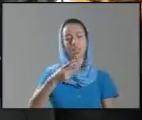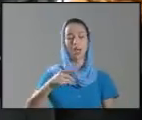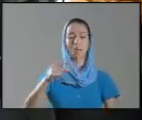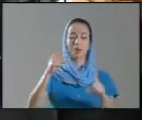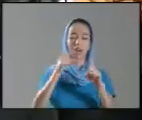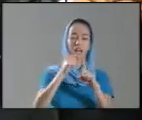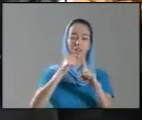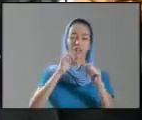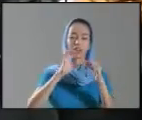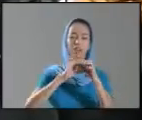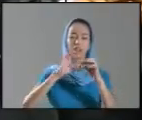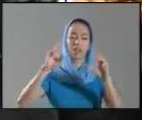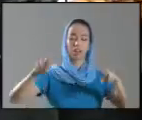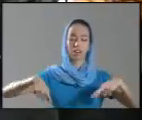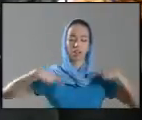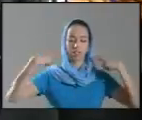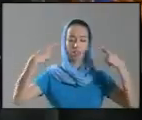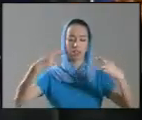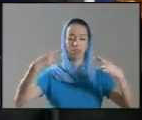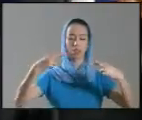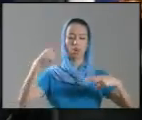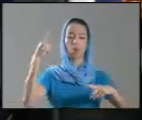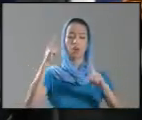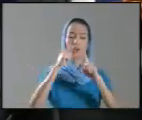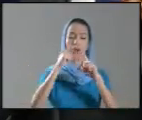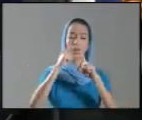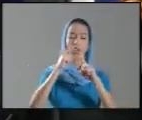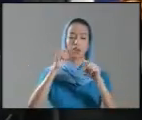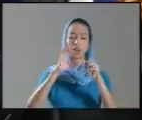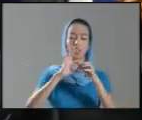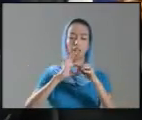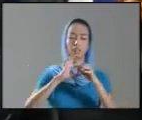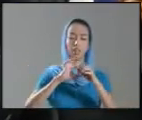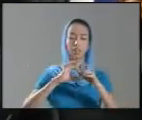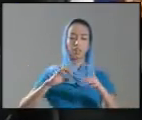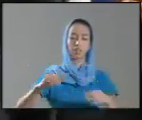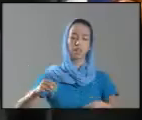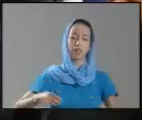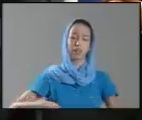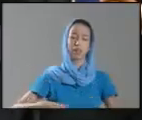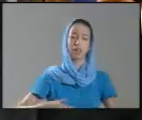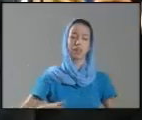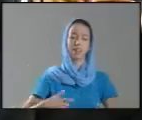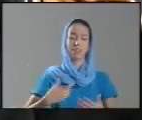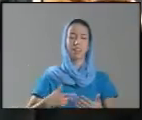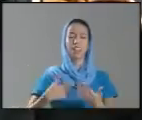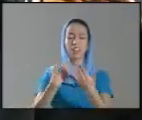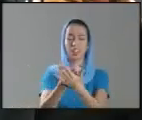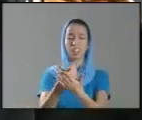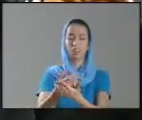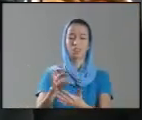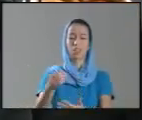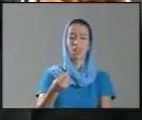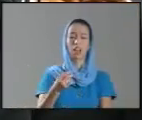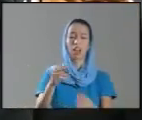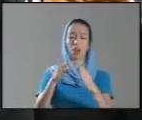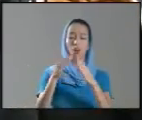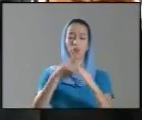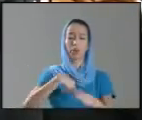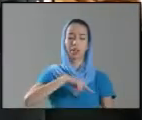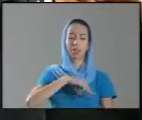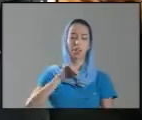experimentar tu poder de sanidad divina. Envía, Señor, una palabra de restauración,